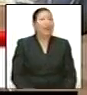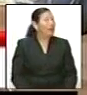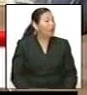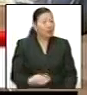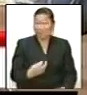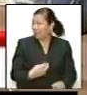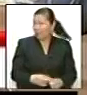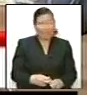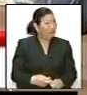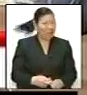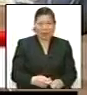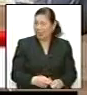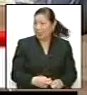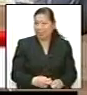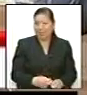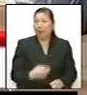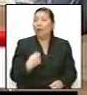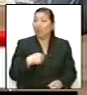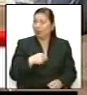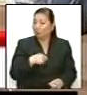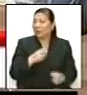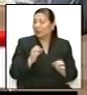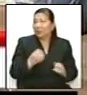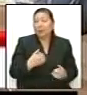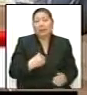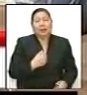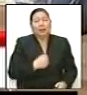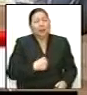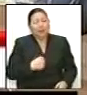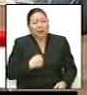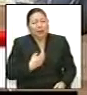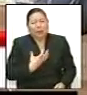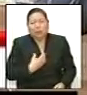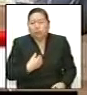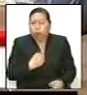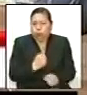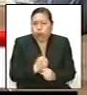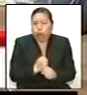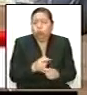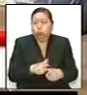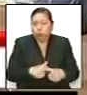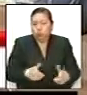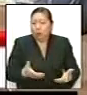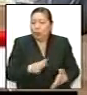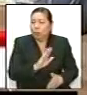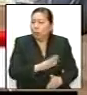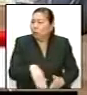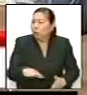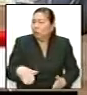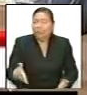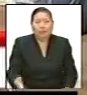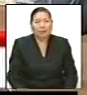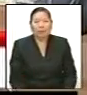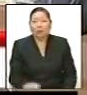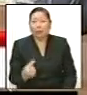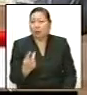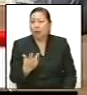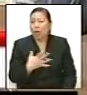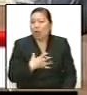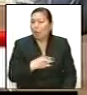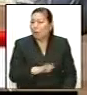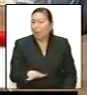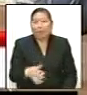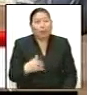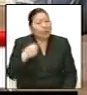grave. No, a nosotros, no, por lo menos a mí me lacera el alma porque he trabajado en esas zonas y donde los niños de uno, dos o tres años no